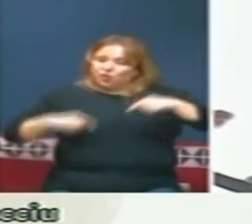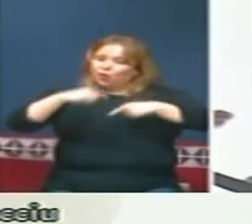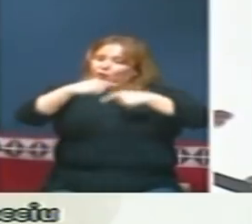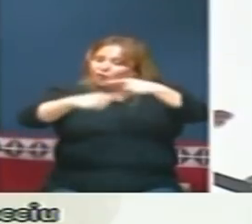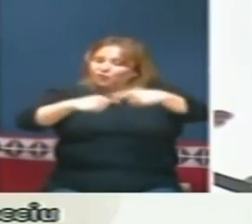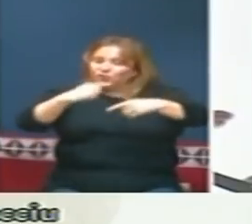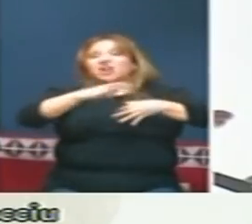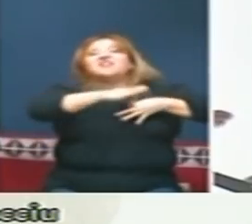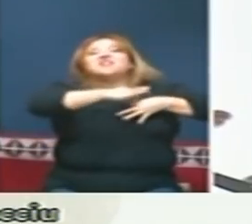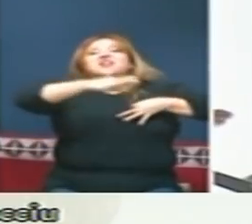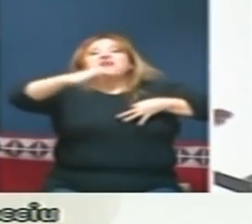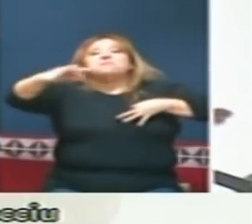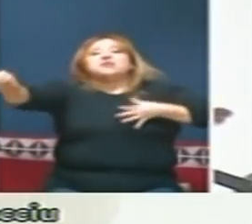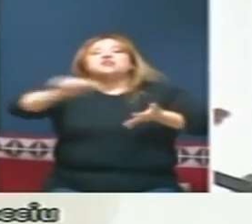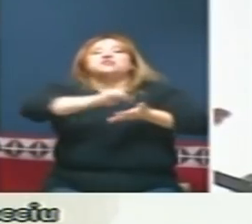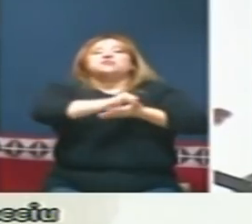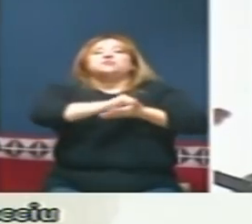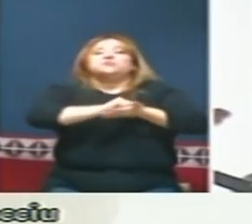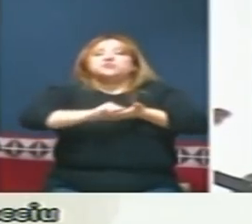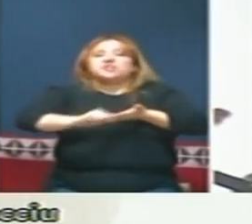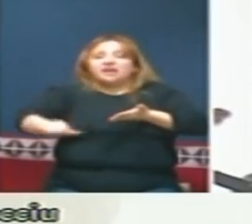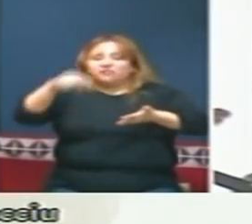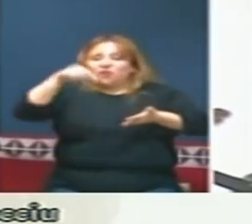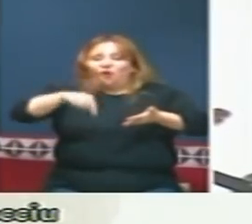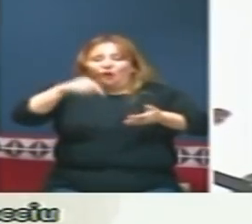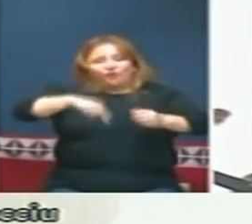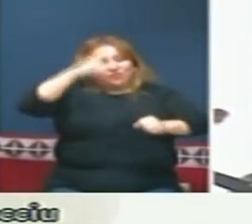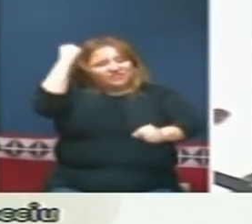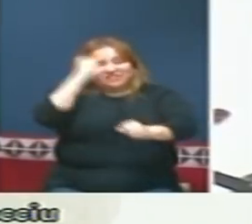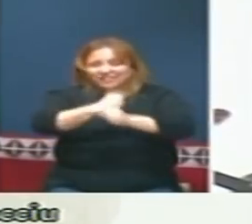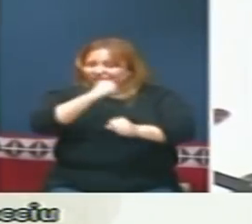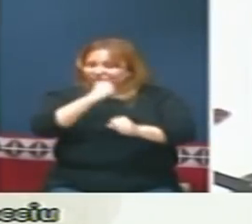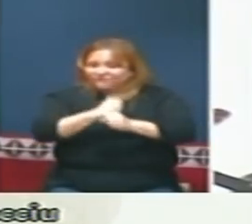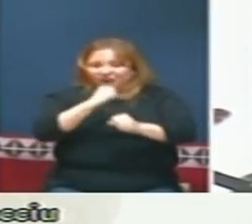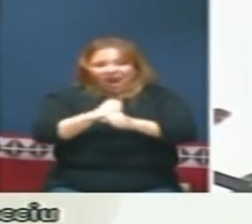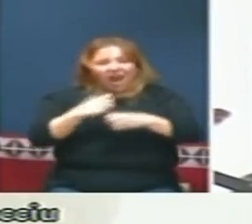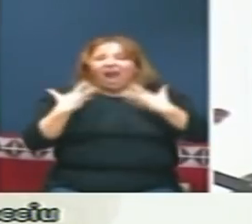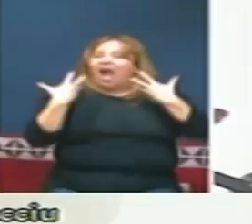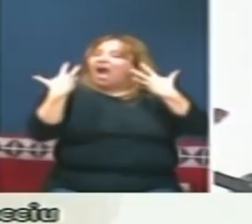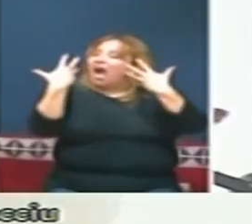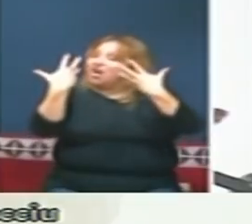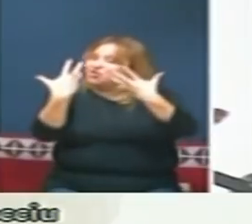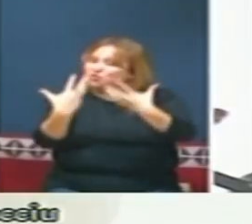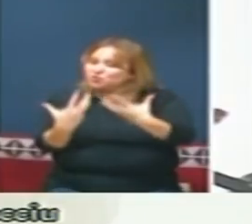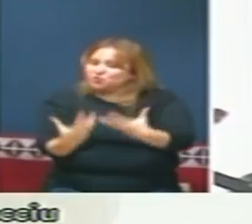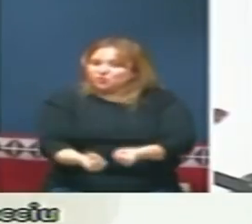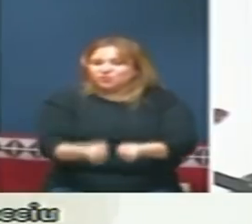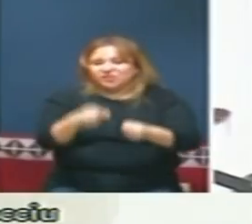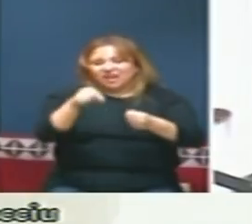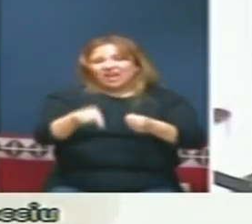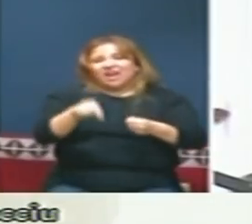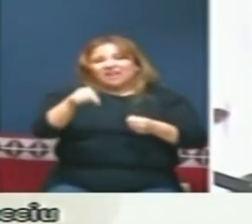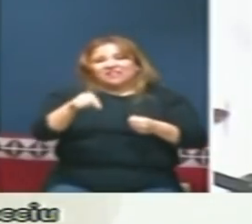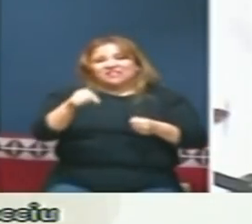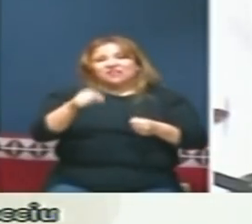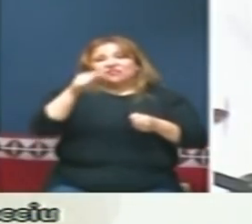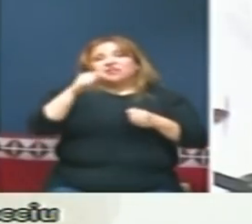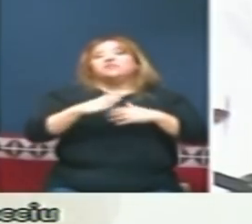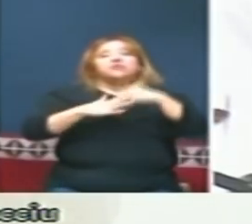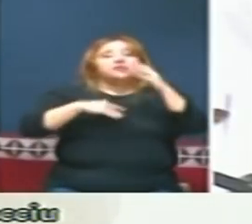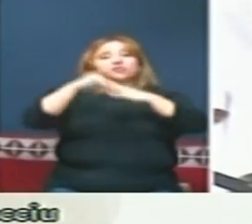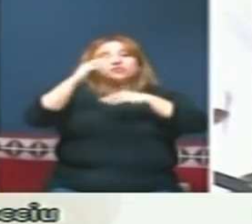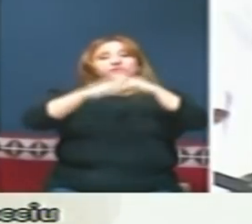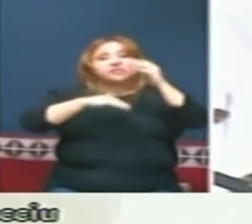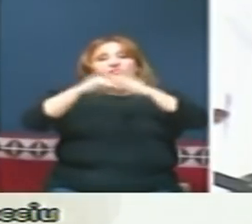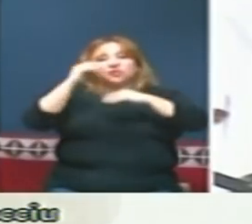del Espíritu Santo a quienes hoy trabajan en favor del auténtico progreso y de la construcción de